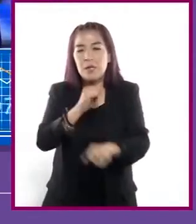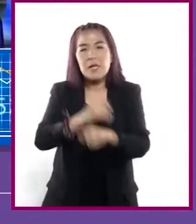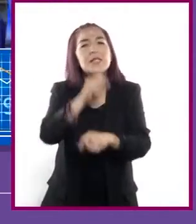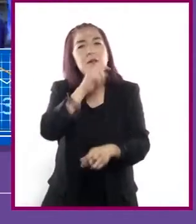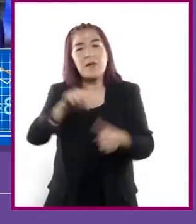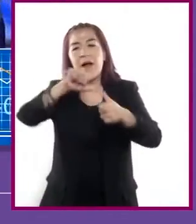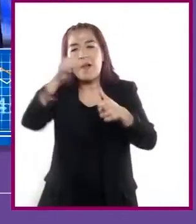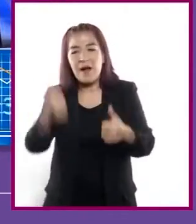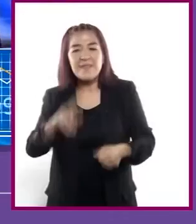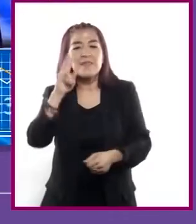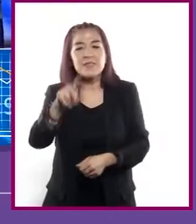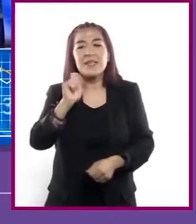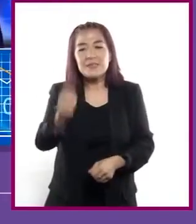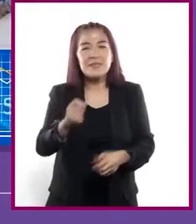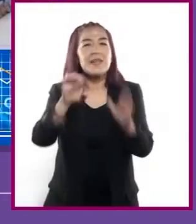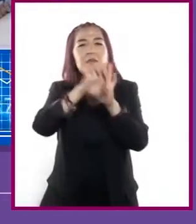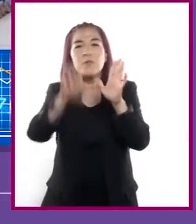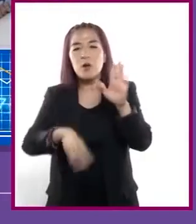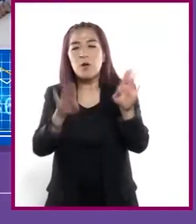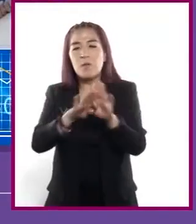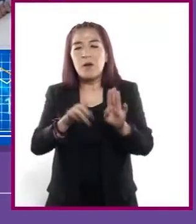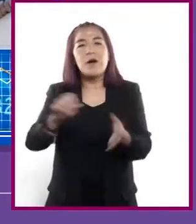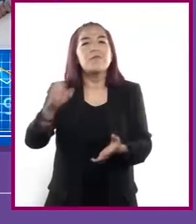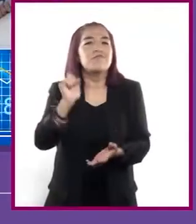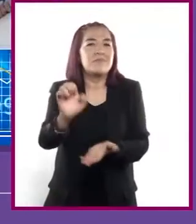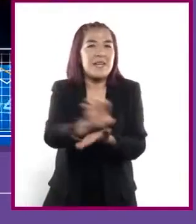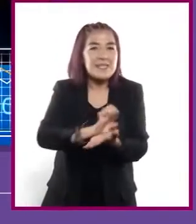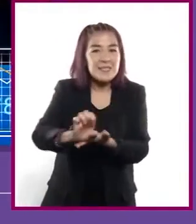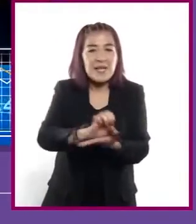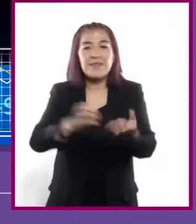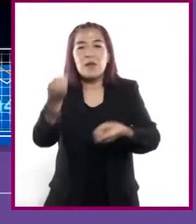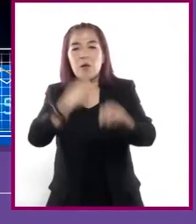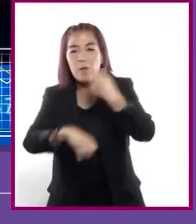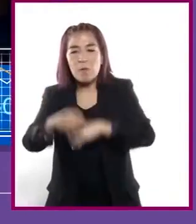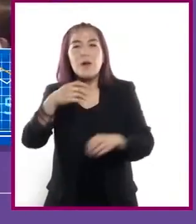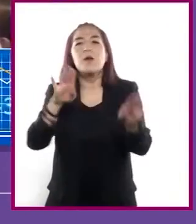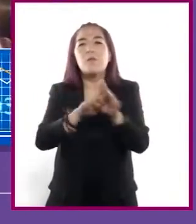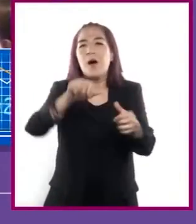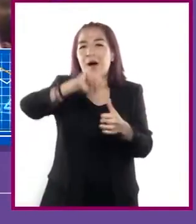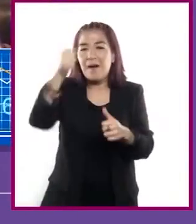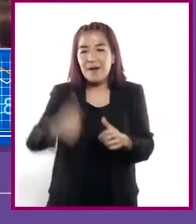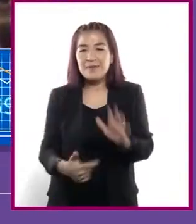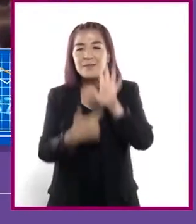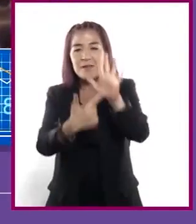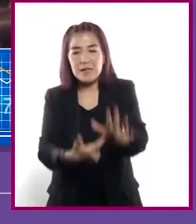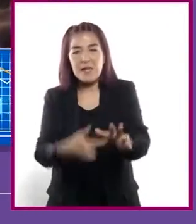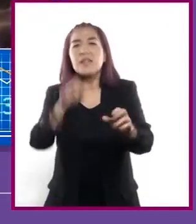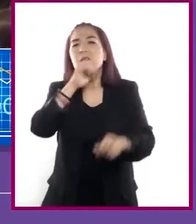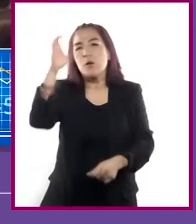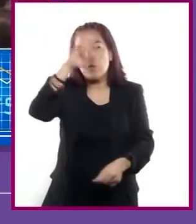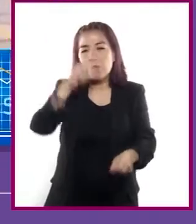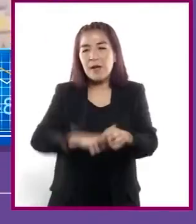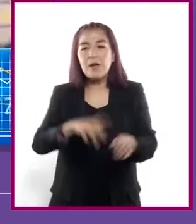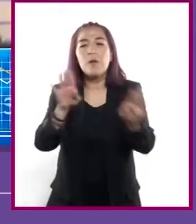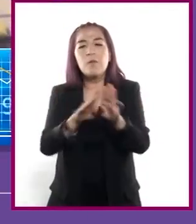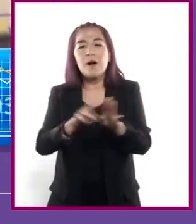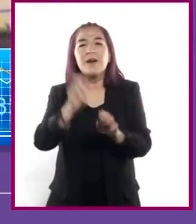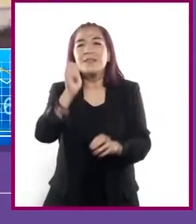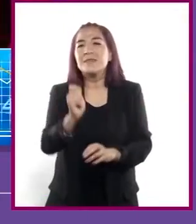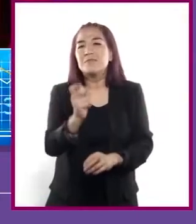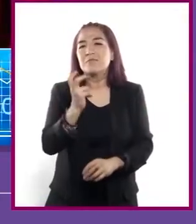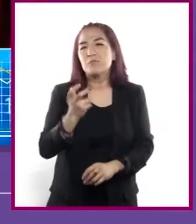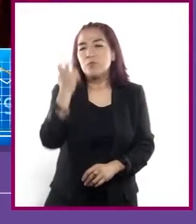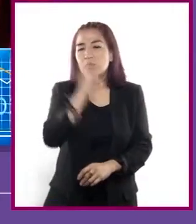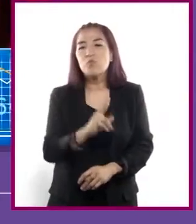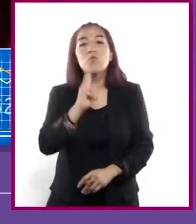visuales, por ejemplo, representaciones escénicas, rituales y obras de arte. Expresiones culturales verbales, esto